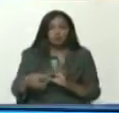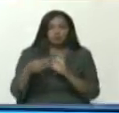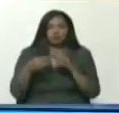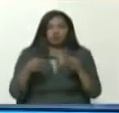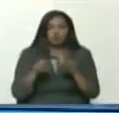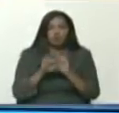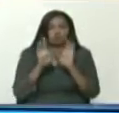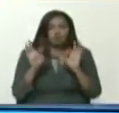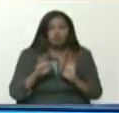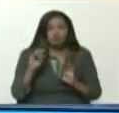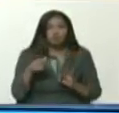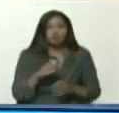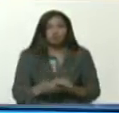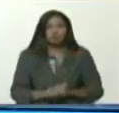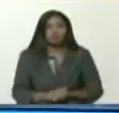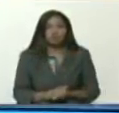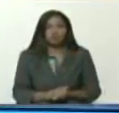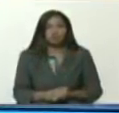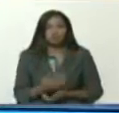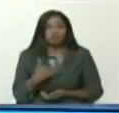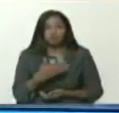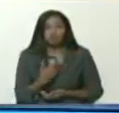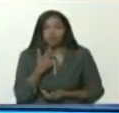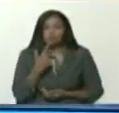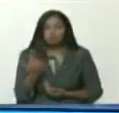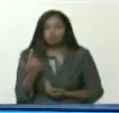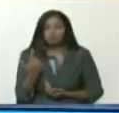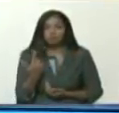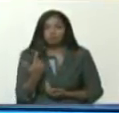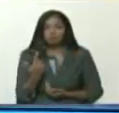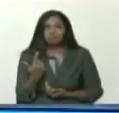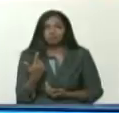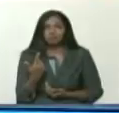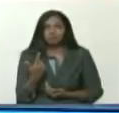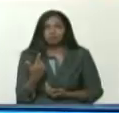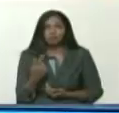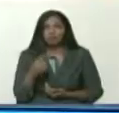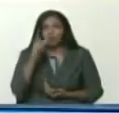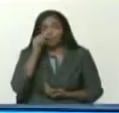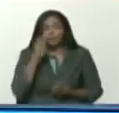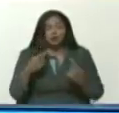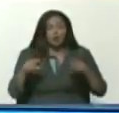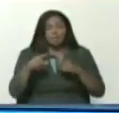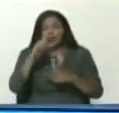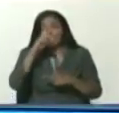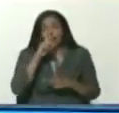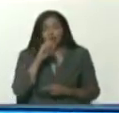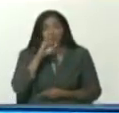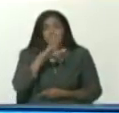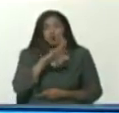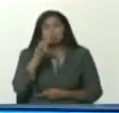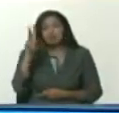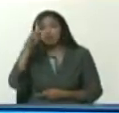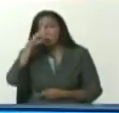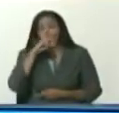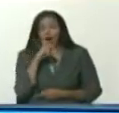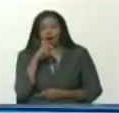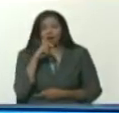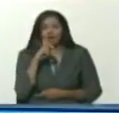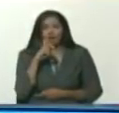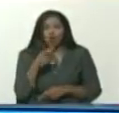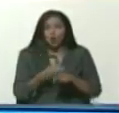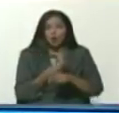eso. Yo quiero darle la palabra a este cumpleañero, cumple 52 años el día de